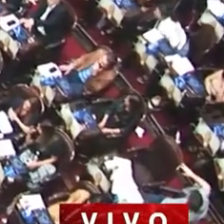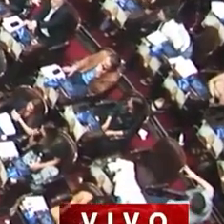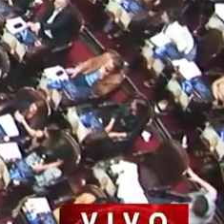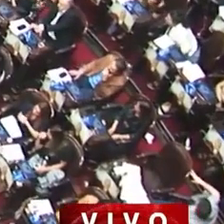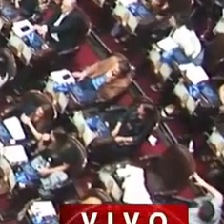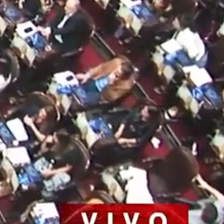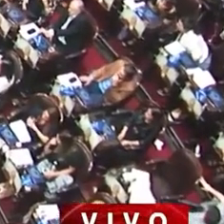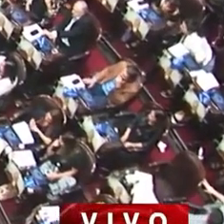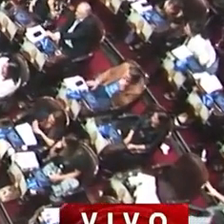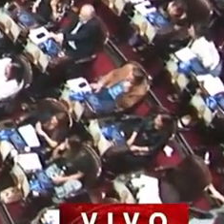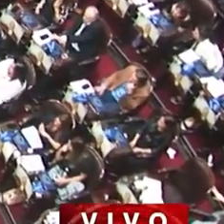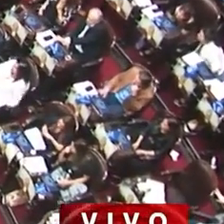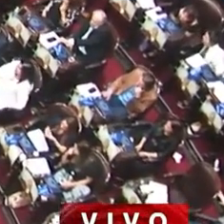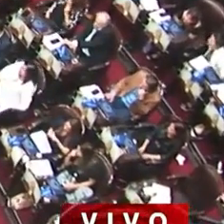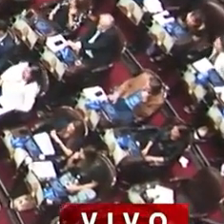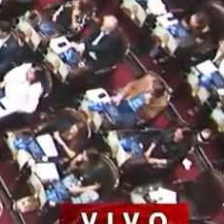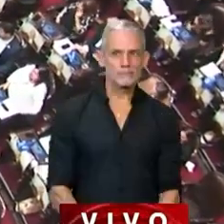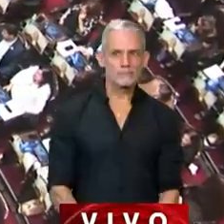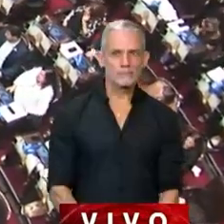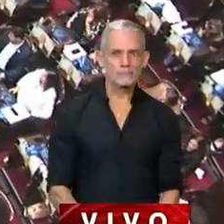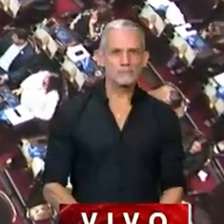Campagnoli, Lupita, Elena,